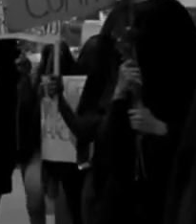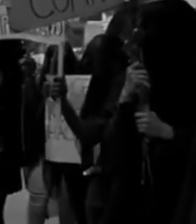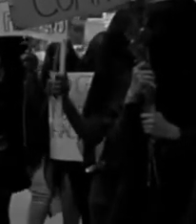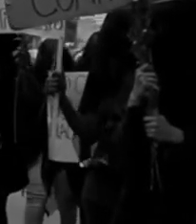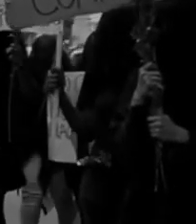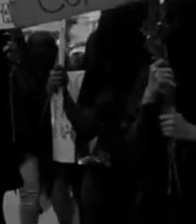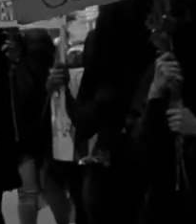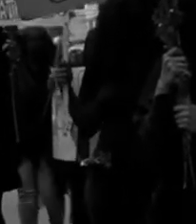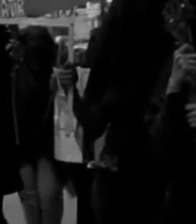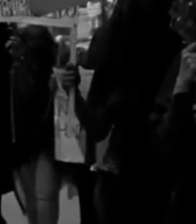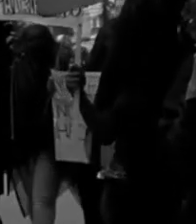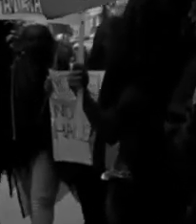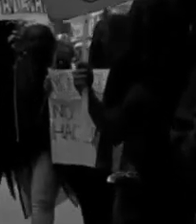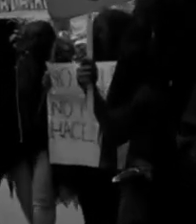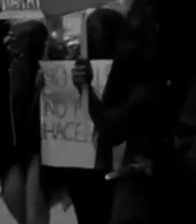derecho al cielo